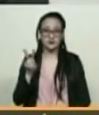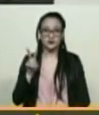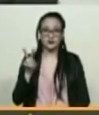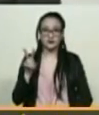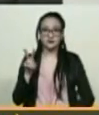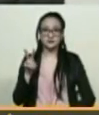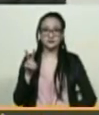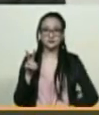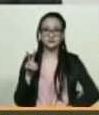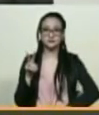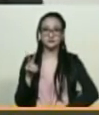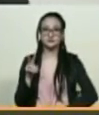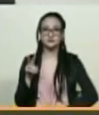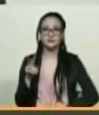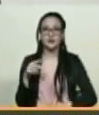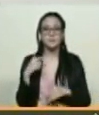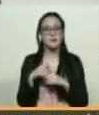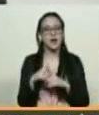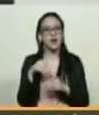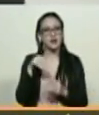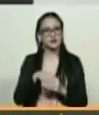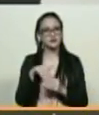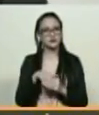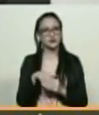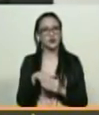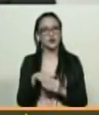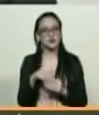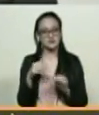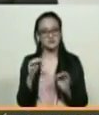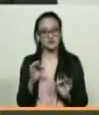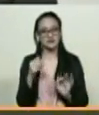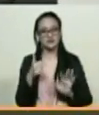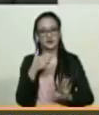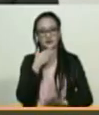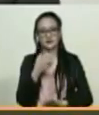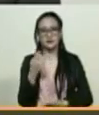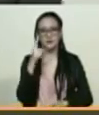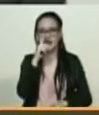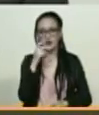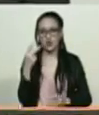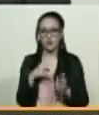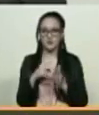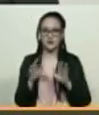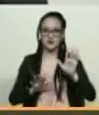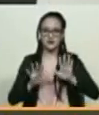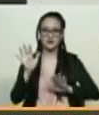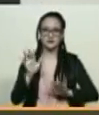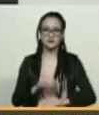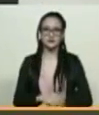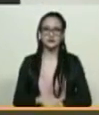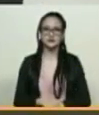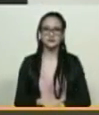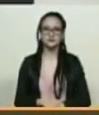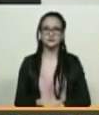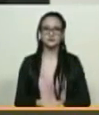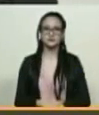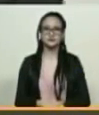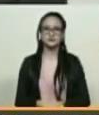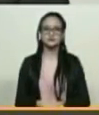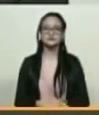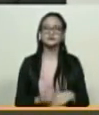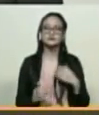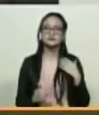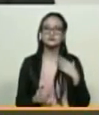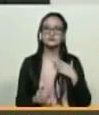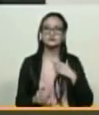de Venezuela, y las elecciones parlamentarias del 6 de diciembre del año 2015. También hemos acordado